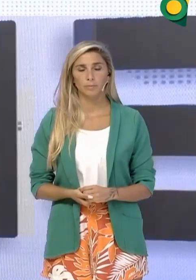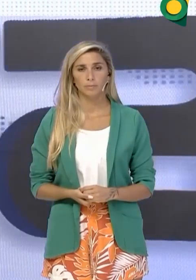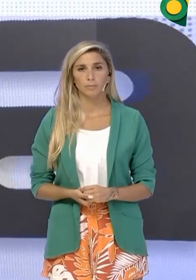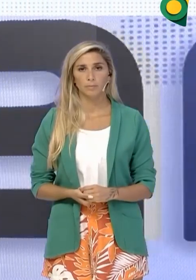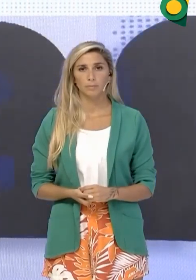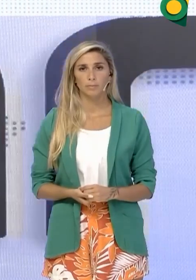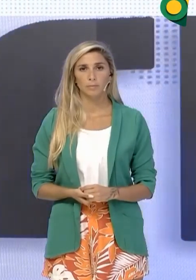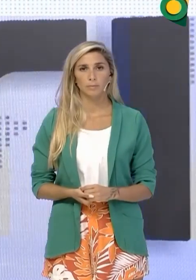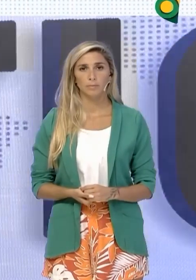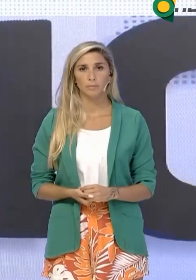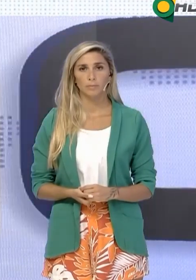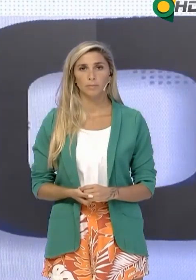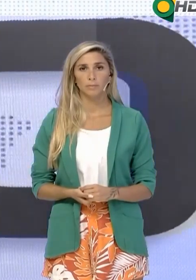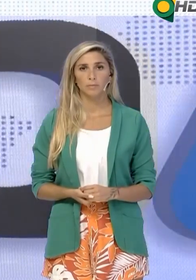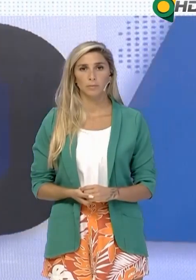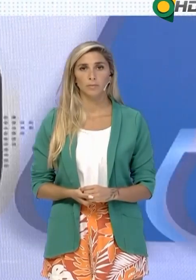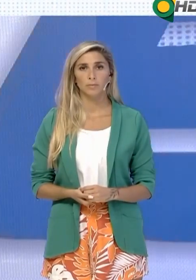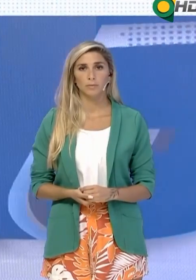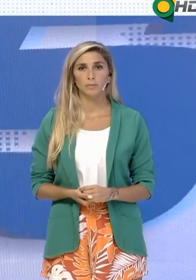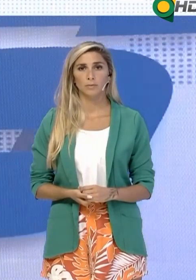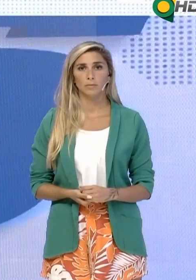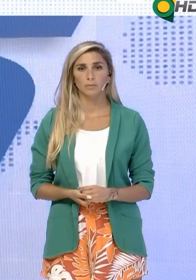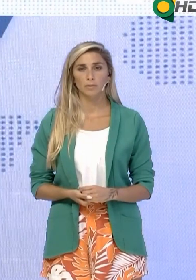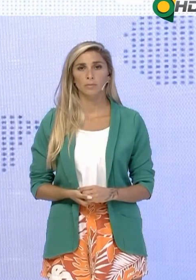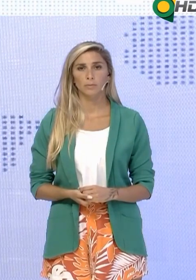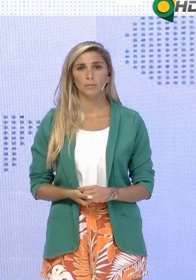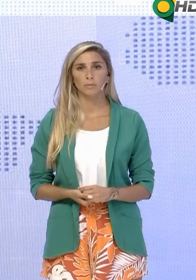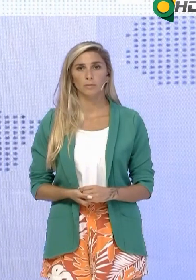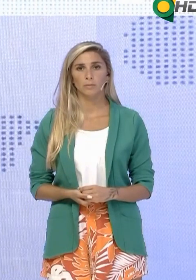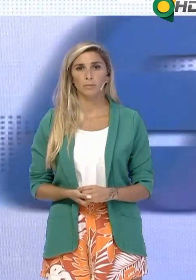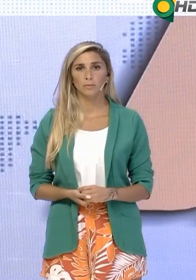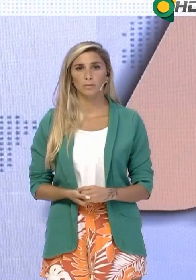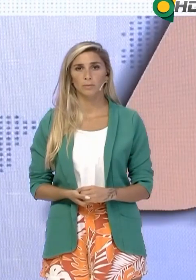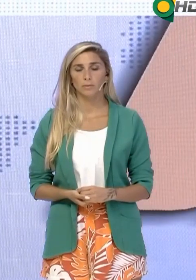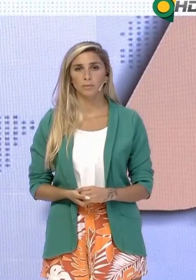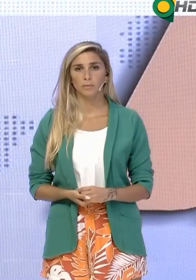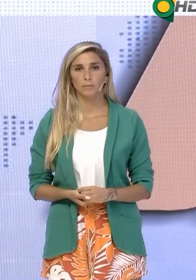la misma plataforma sobre la que yo opero, porque de golpe la mayoría te dice: no